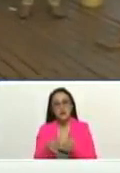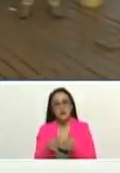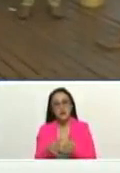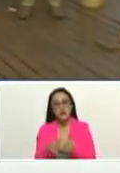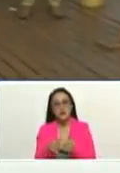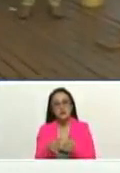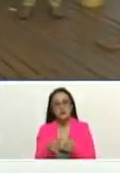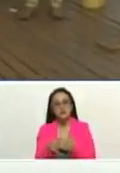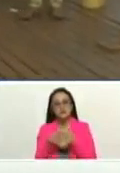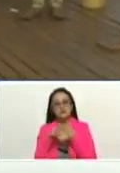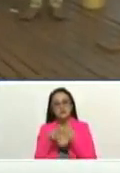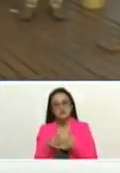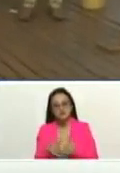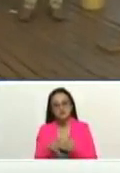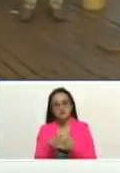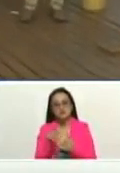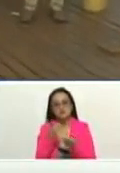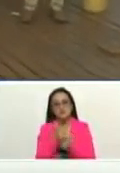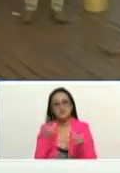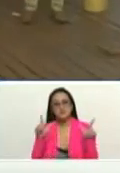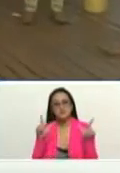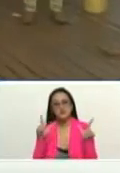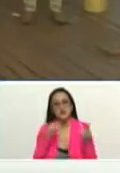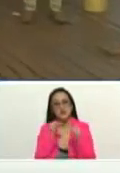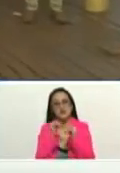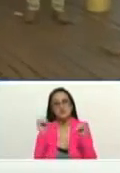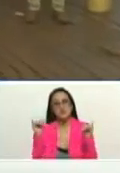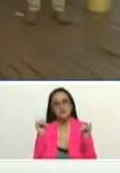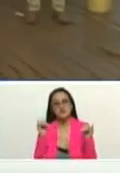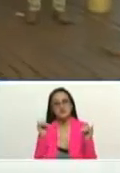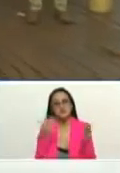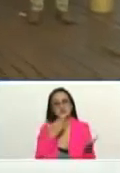barco precursor de la libertad y la independencia. Muchas gracias.